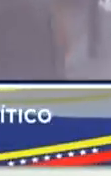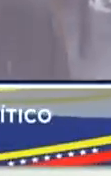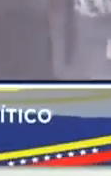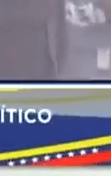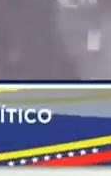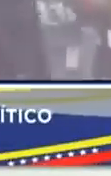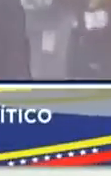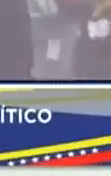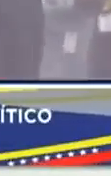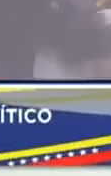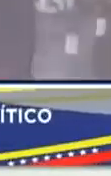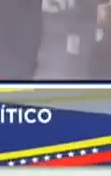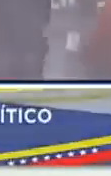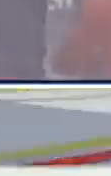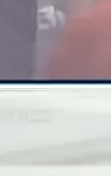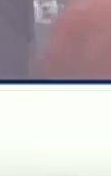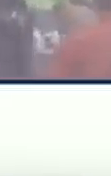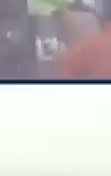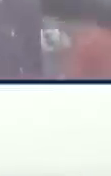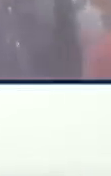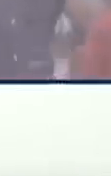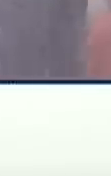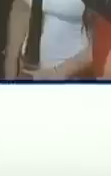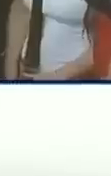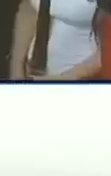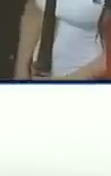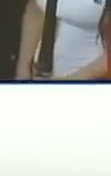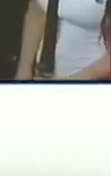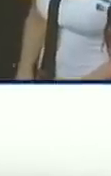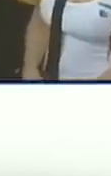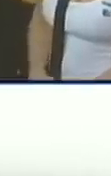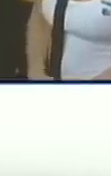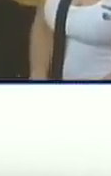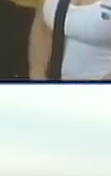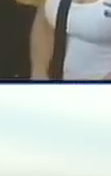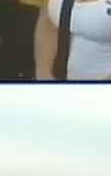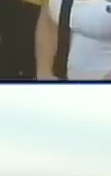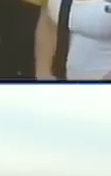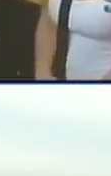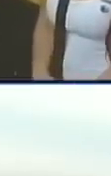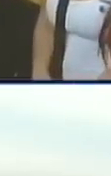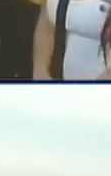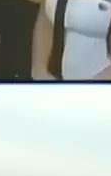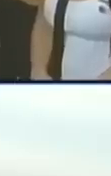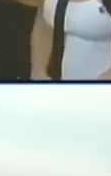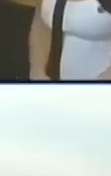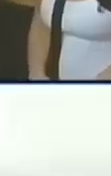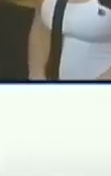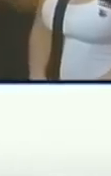plenó 7 avenidas a lo largo y ancho de esta Caracas.